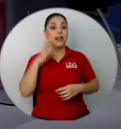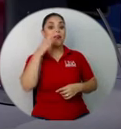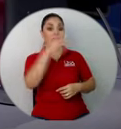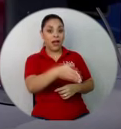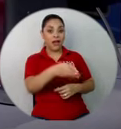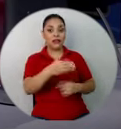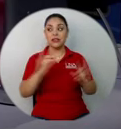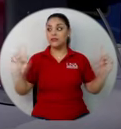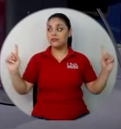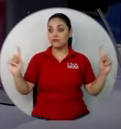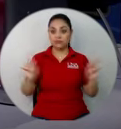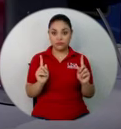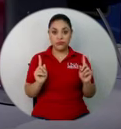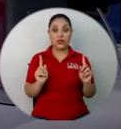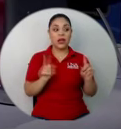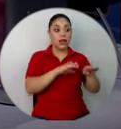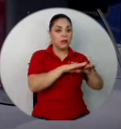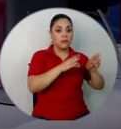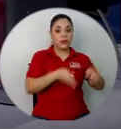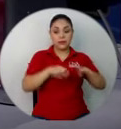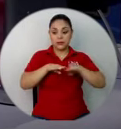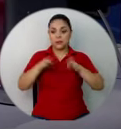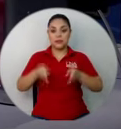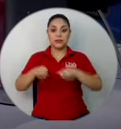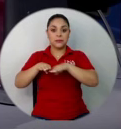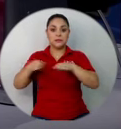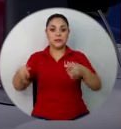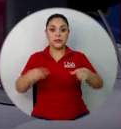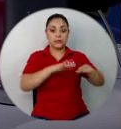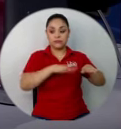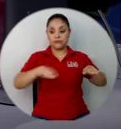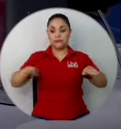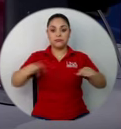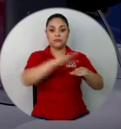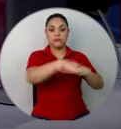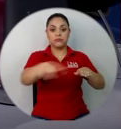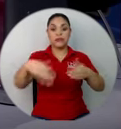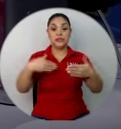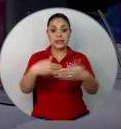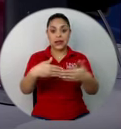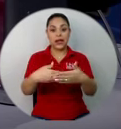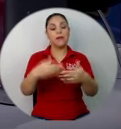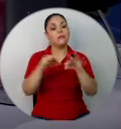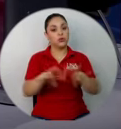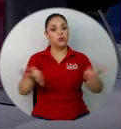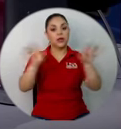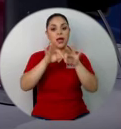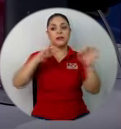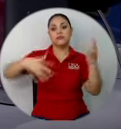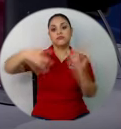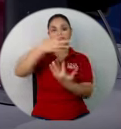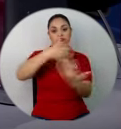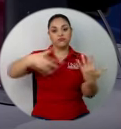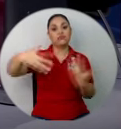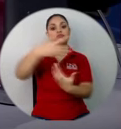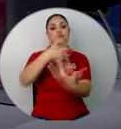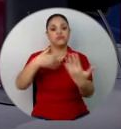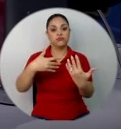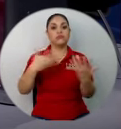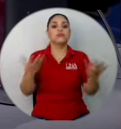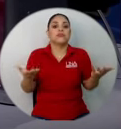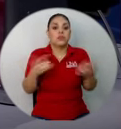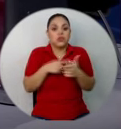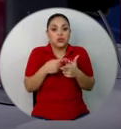cerca, escritorios, oficinas, cubículos cerca, es muy normal que tengamos que interactuar y parte